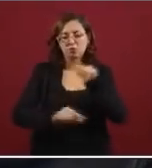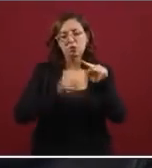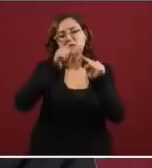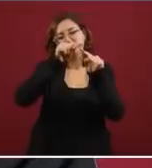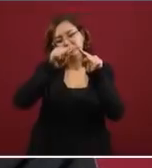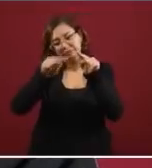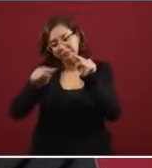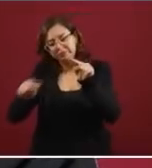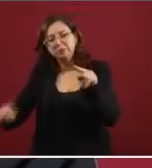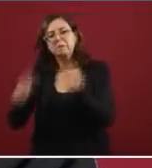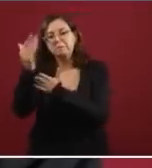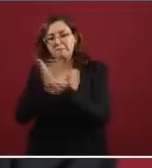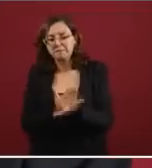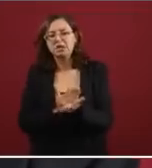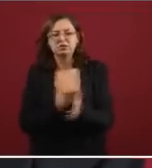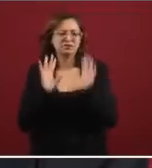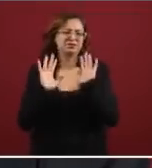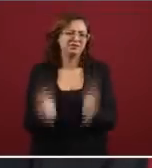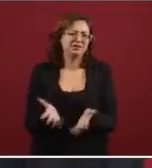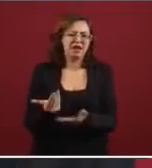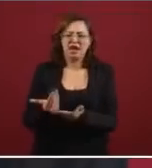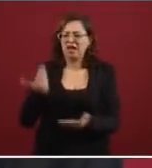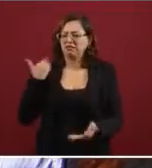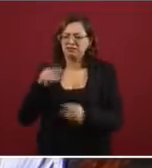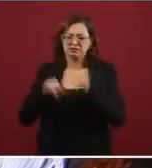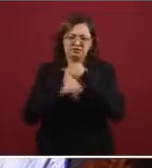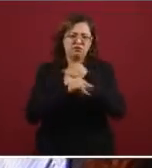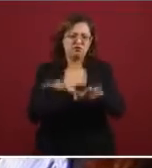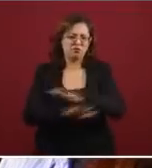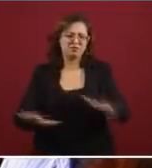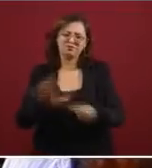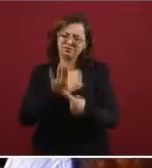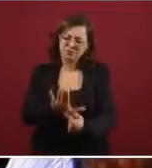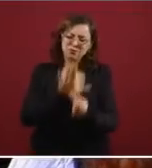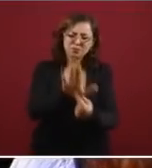delictiva. Esto lo informamos hace unos días aquí,